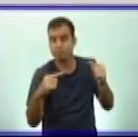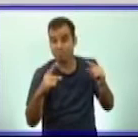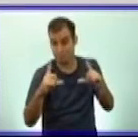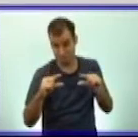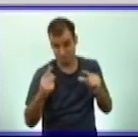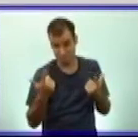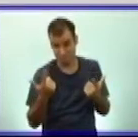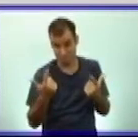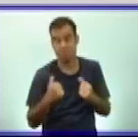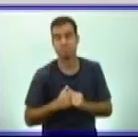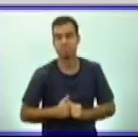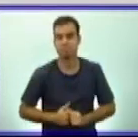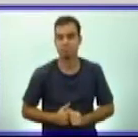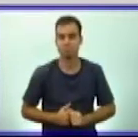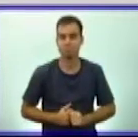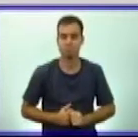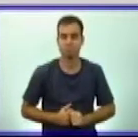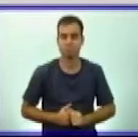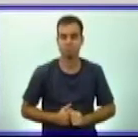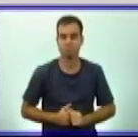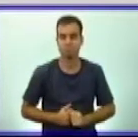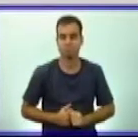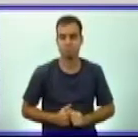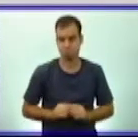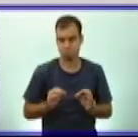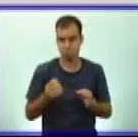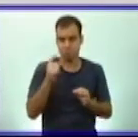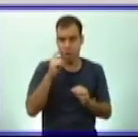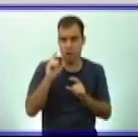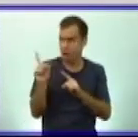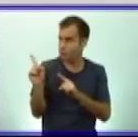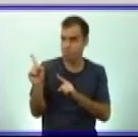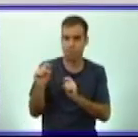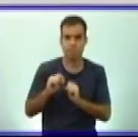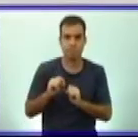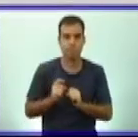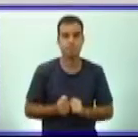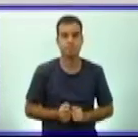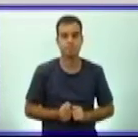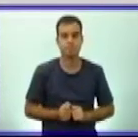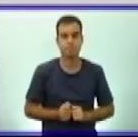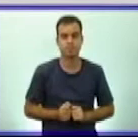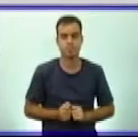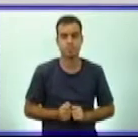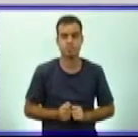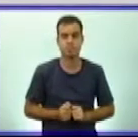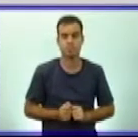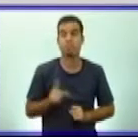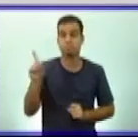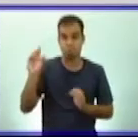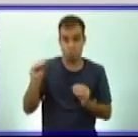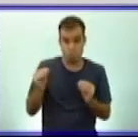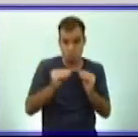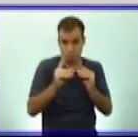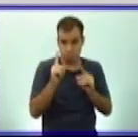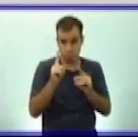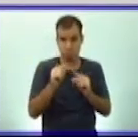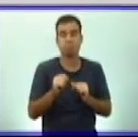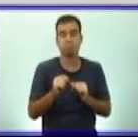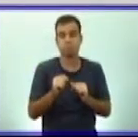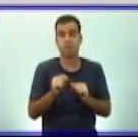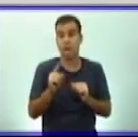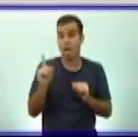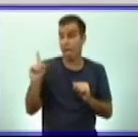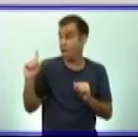corriente es razón entre la tensión y la resistencia. Entonces, estos elementos que